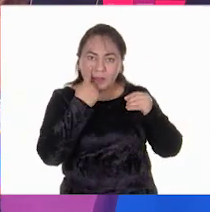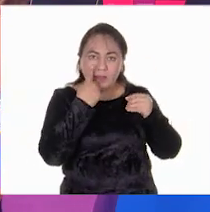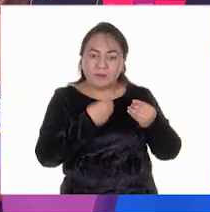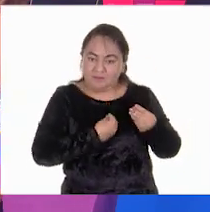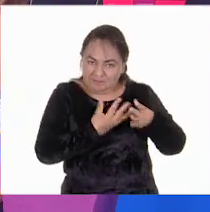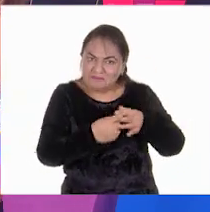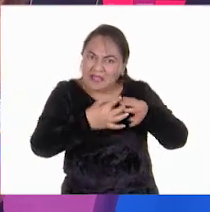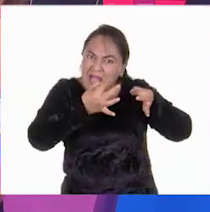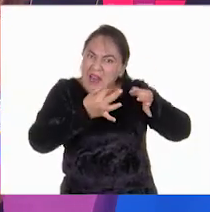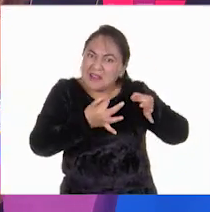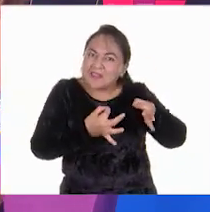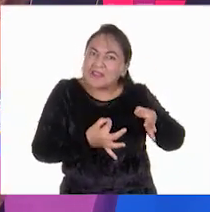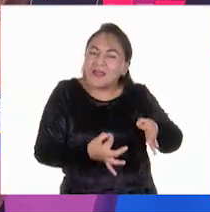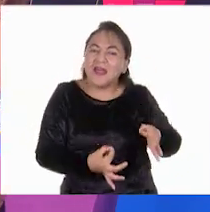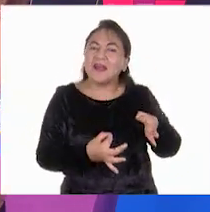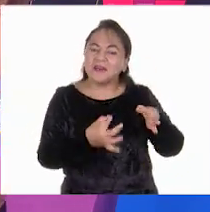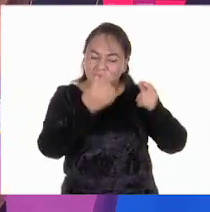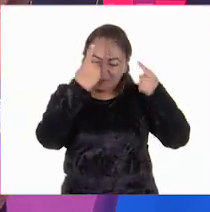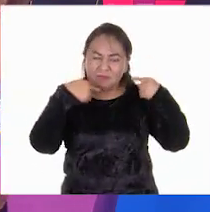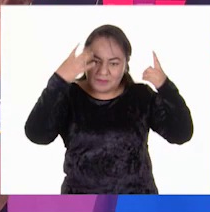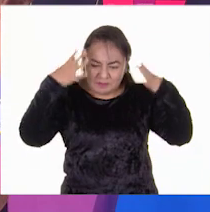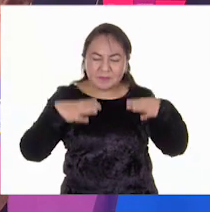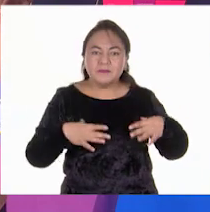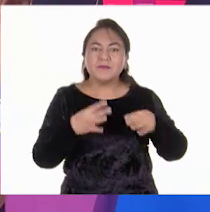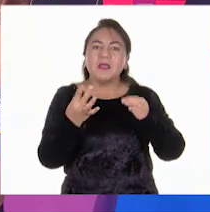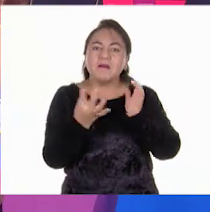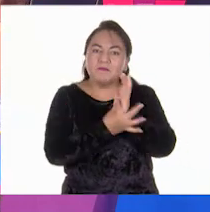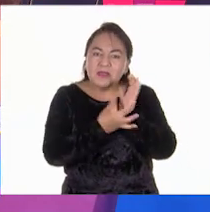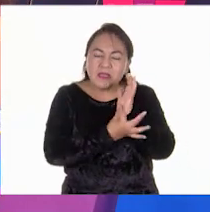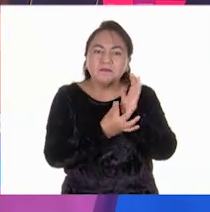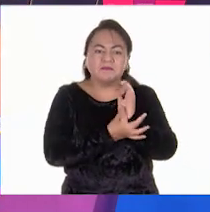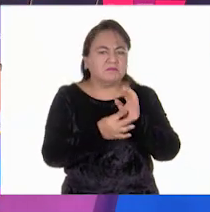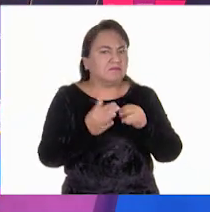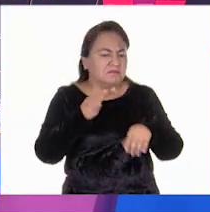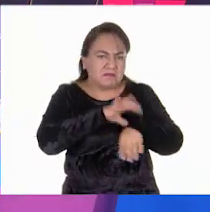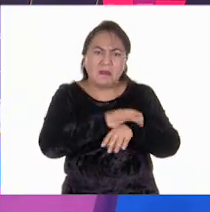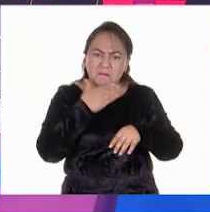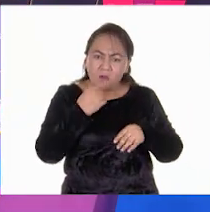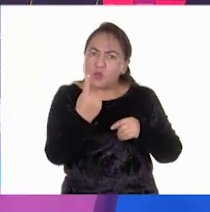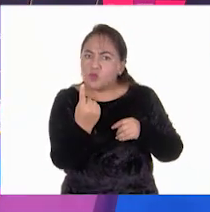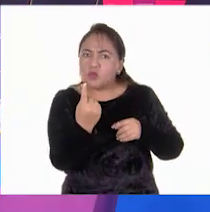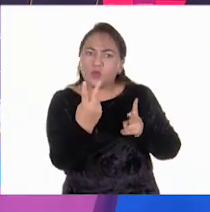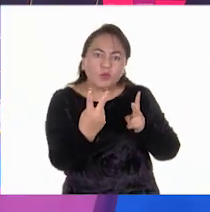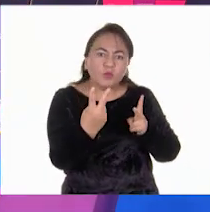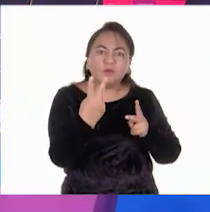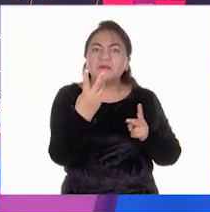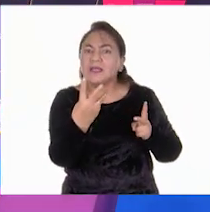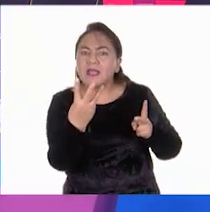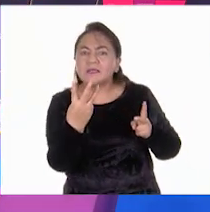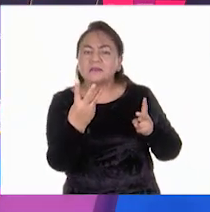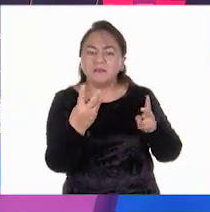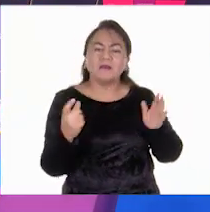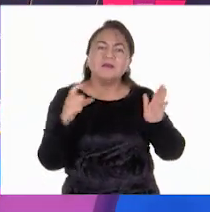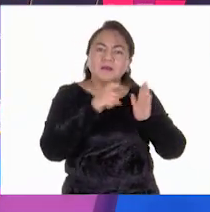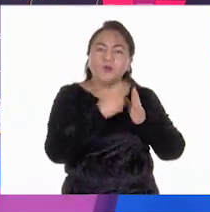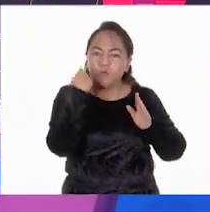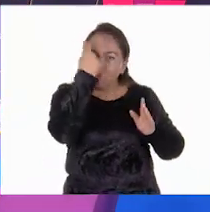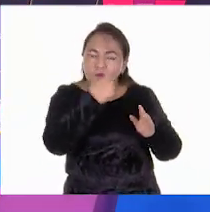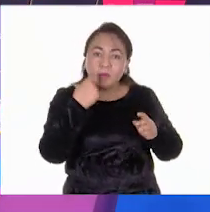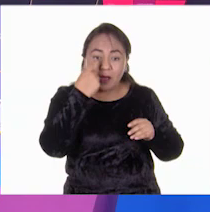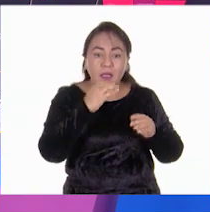¡Qué calidad! Estructura metálica, amarres de excelencia. Le pongo una, le pongo dos, le pongo tres baterías de una hora